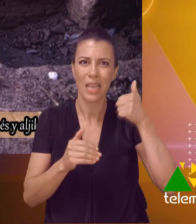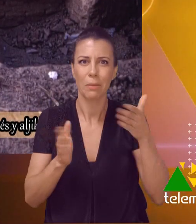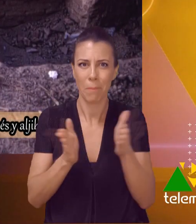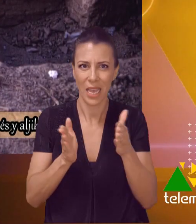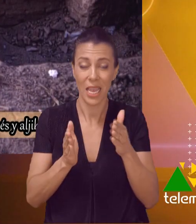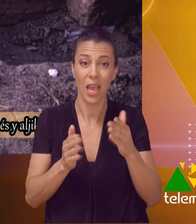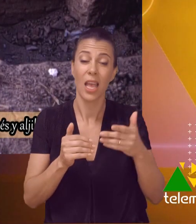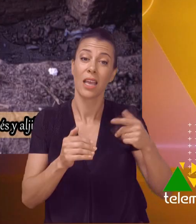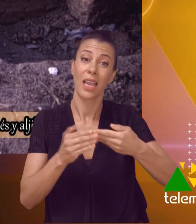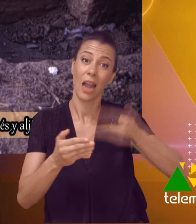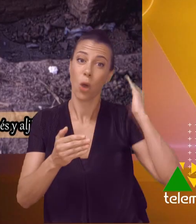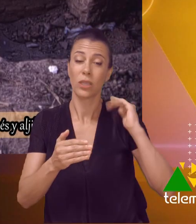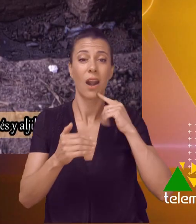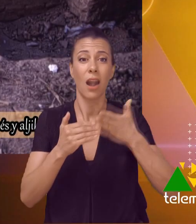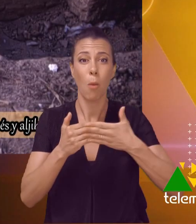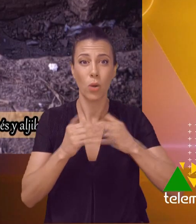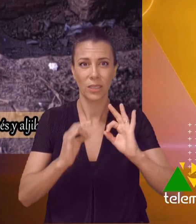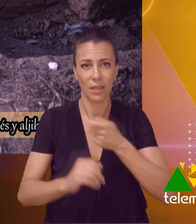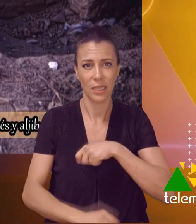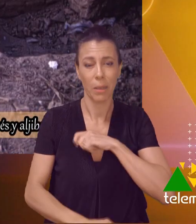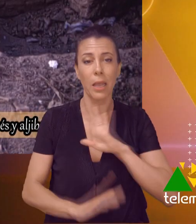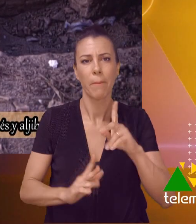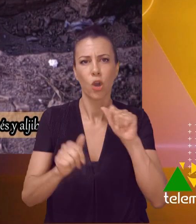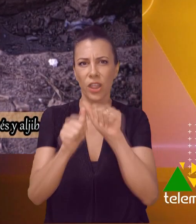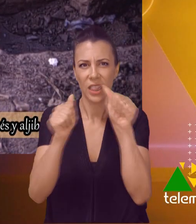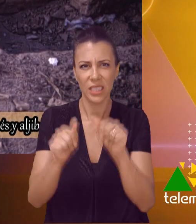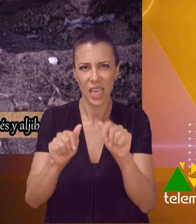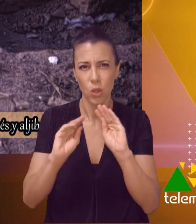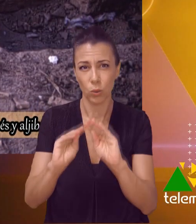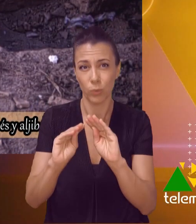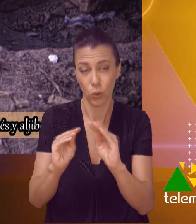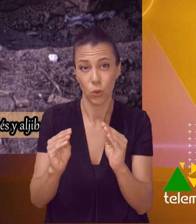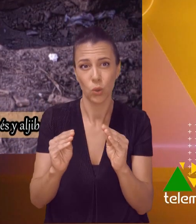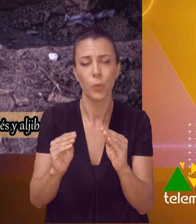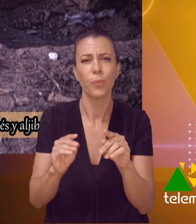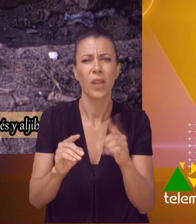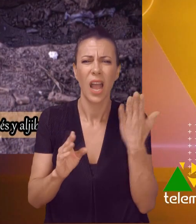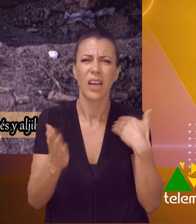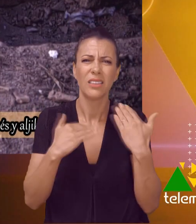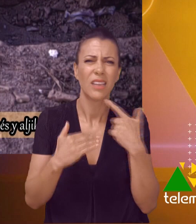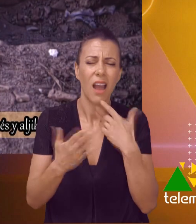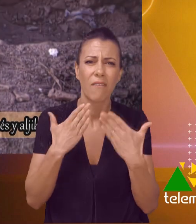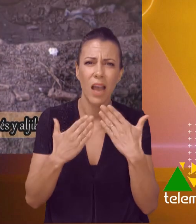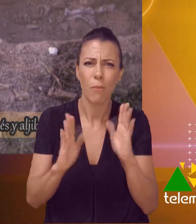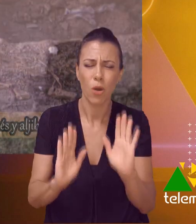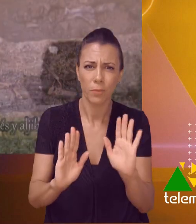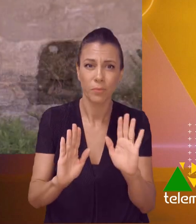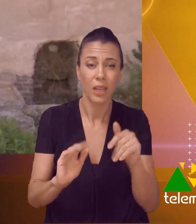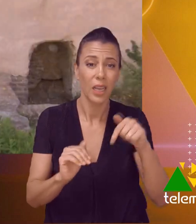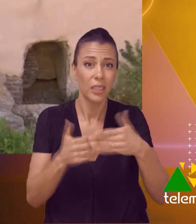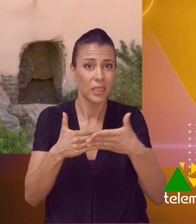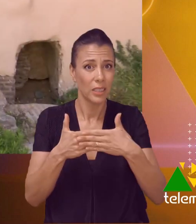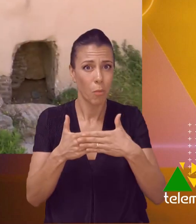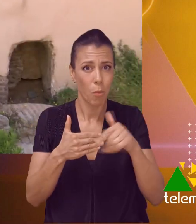España, pero tiene este diseño que de tipo mudéjar, y que lo hablábamos desde dentro, ¿no? De que esta puerta,